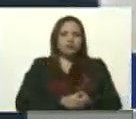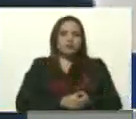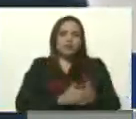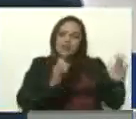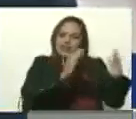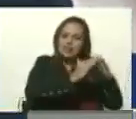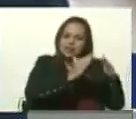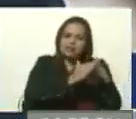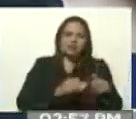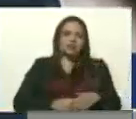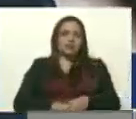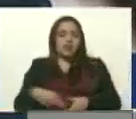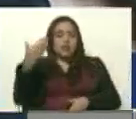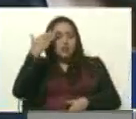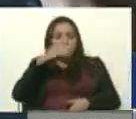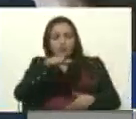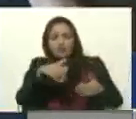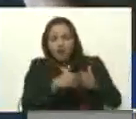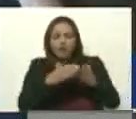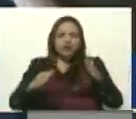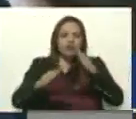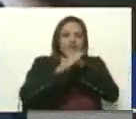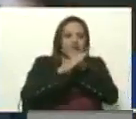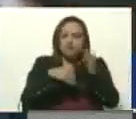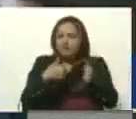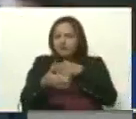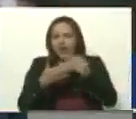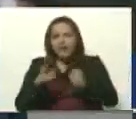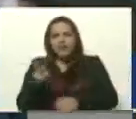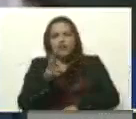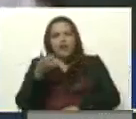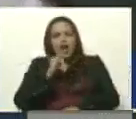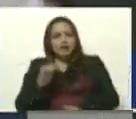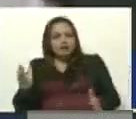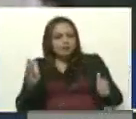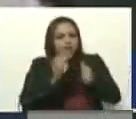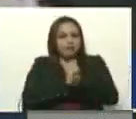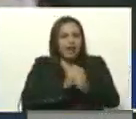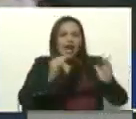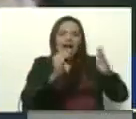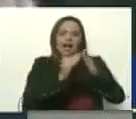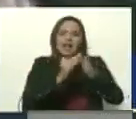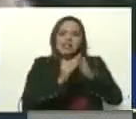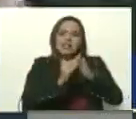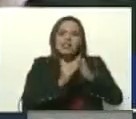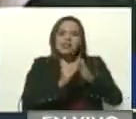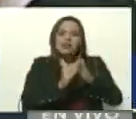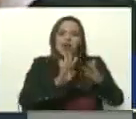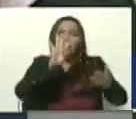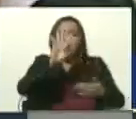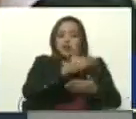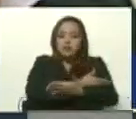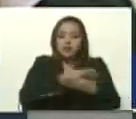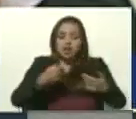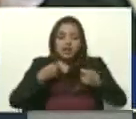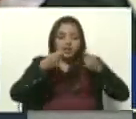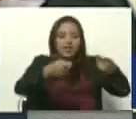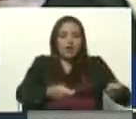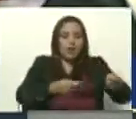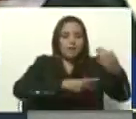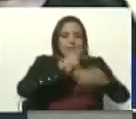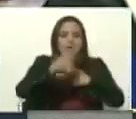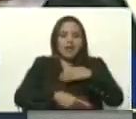vivienda. A pesar de todo este bloqueo, ya Venezuela ha llegado a la vivienda número 4 millones entregada como un programa